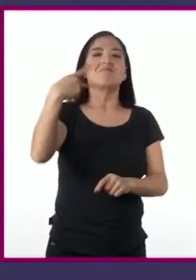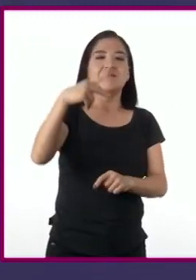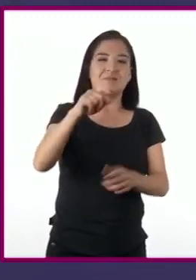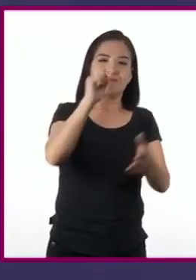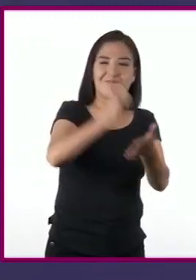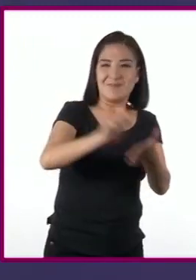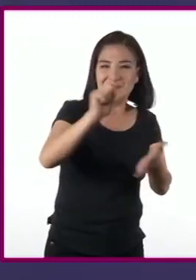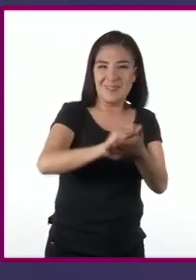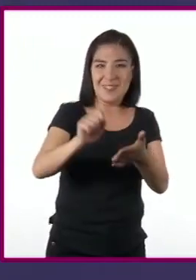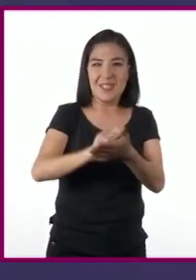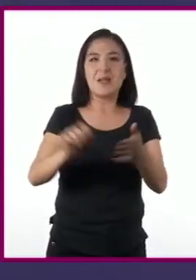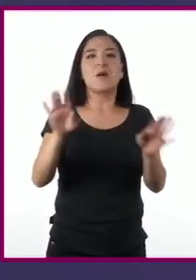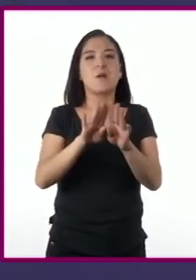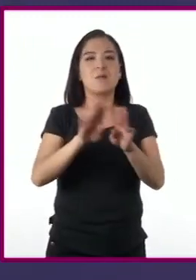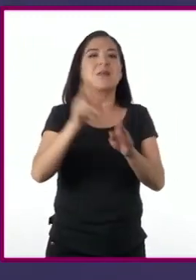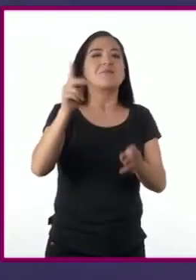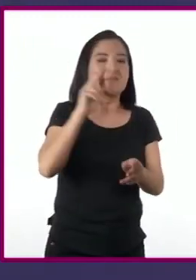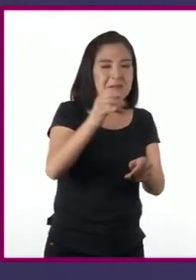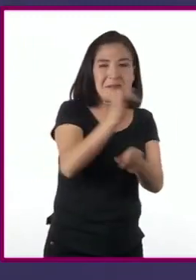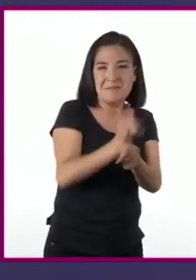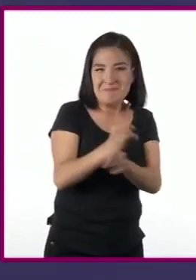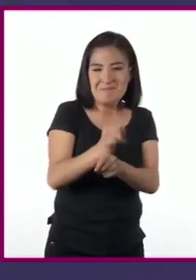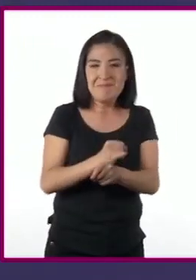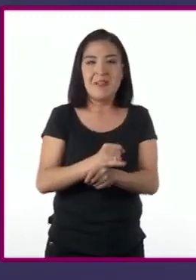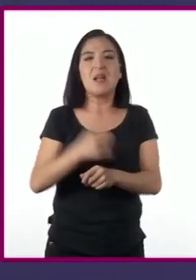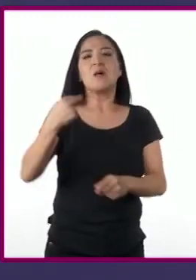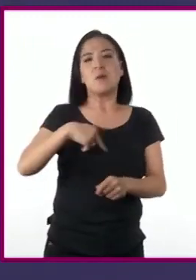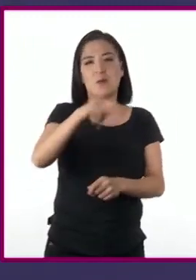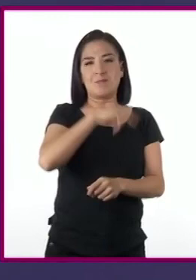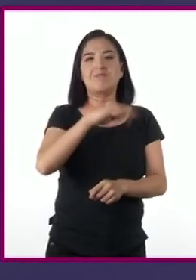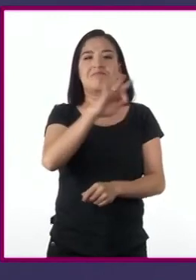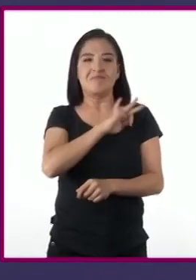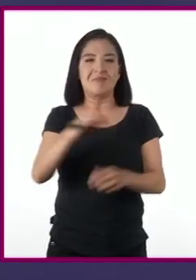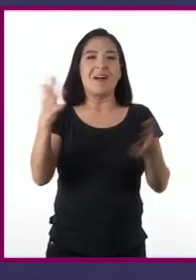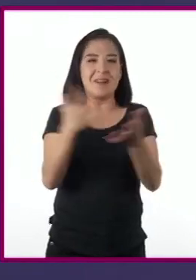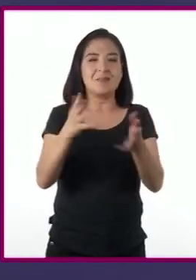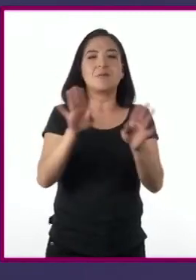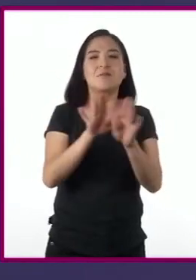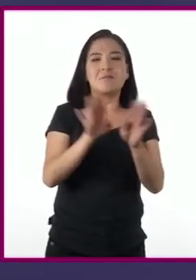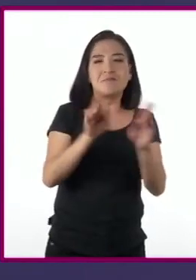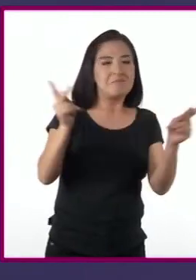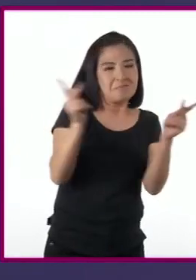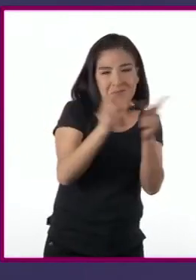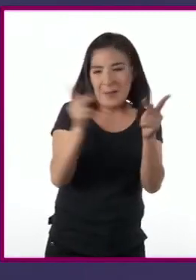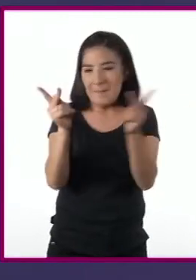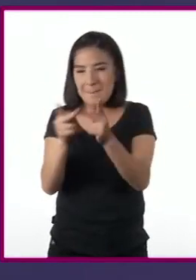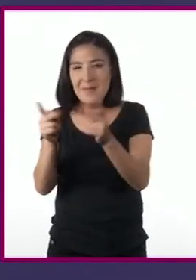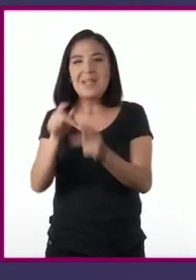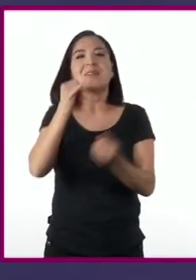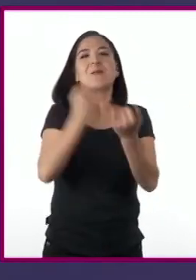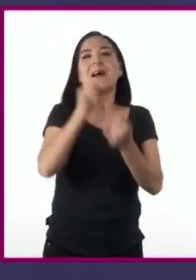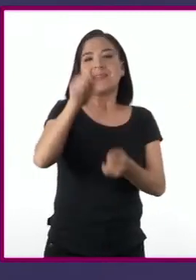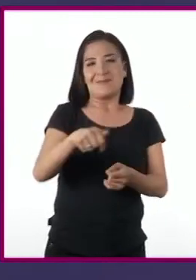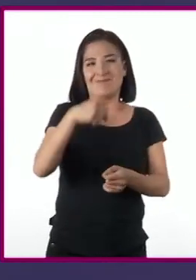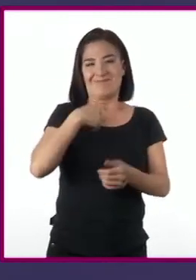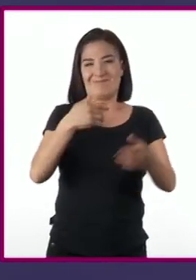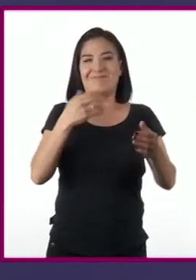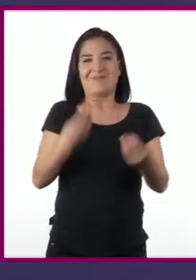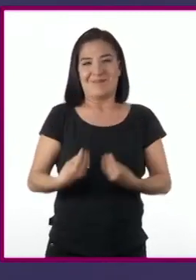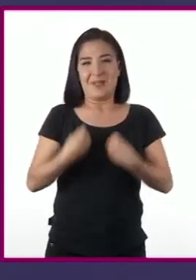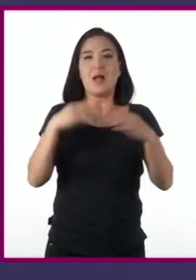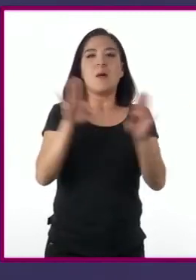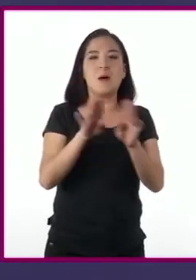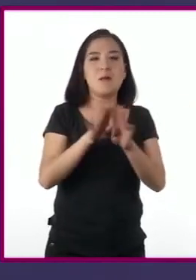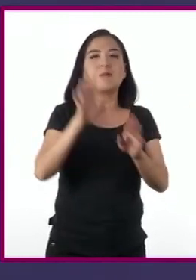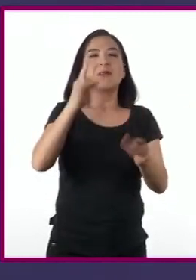los textos que consultamos, pues nosotros podemos compararlos con nuestra realidad y así realizar